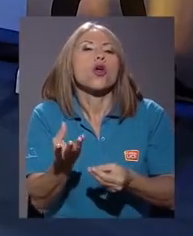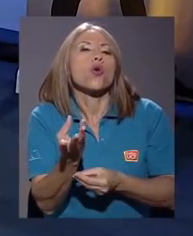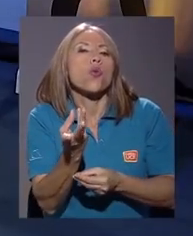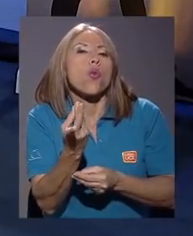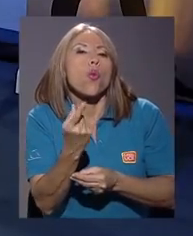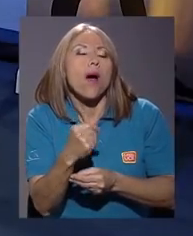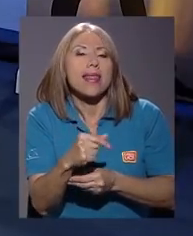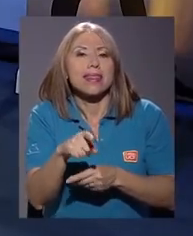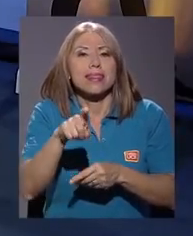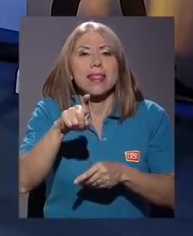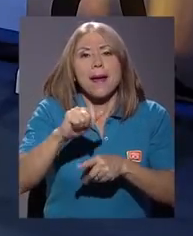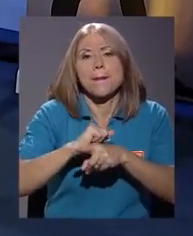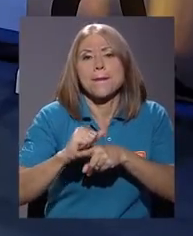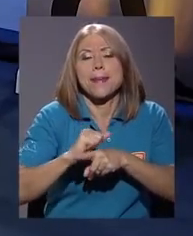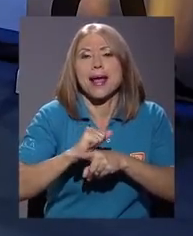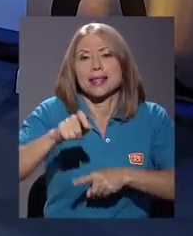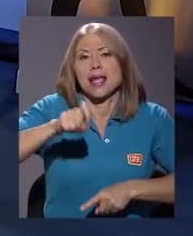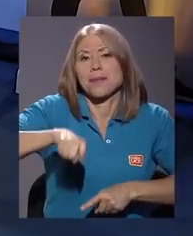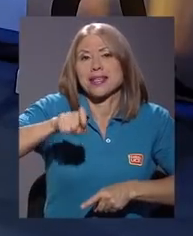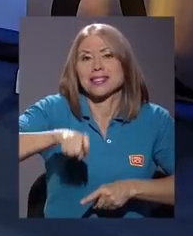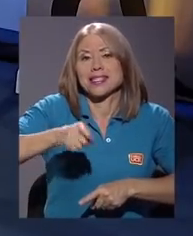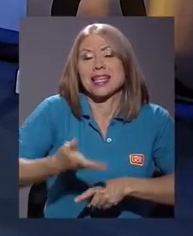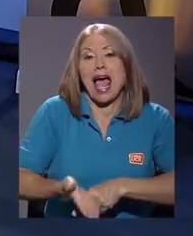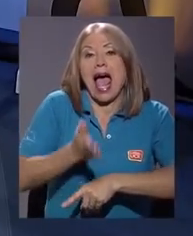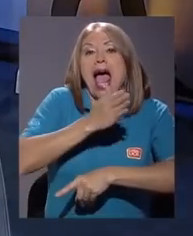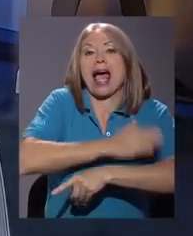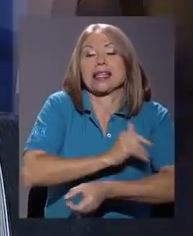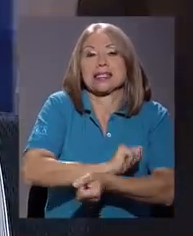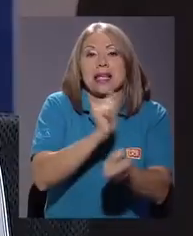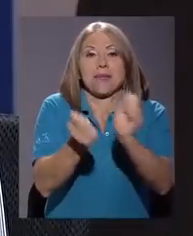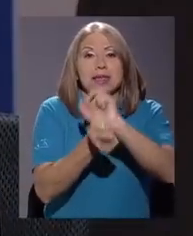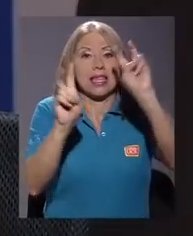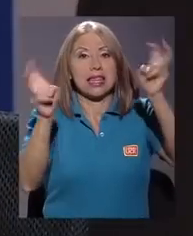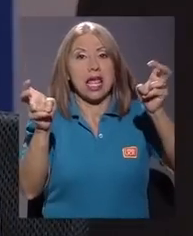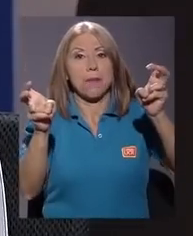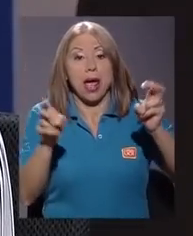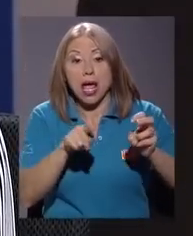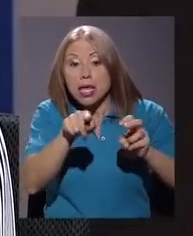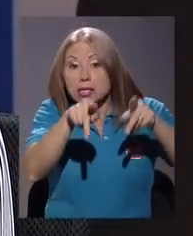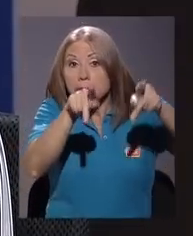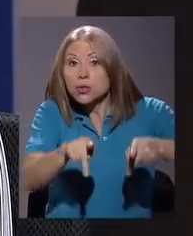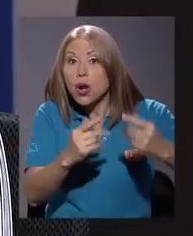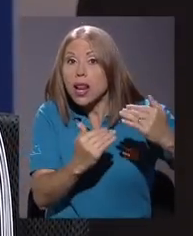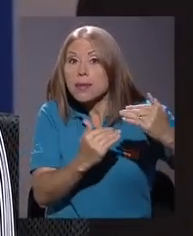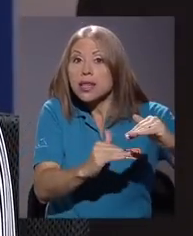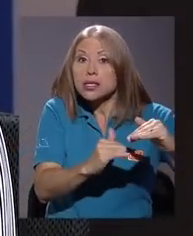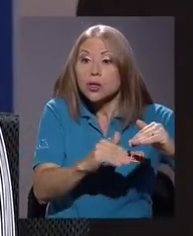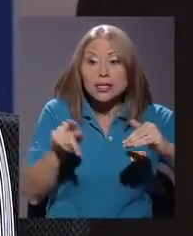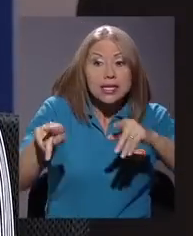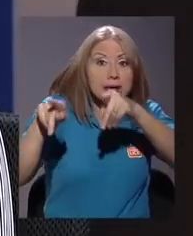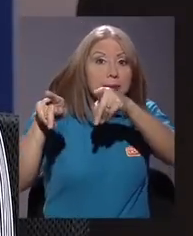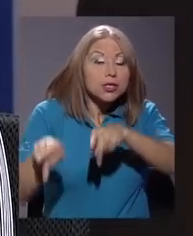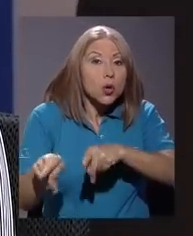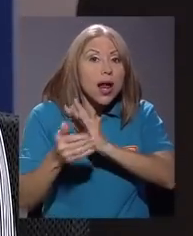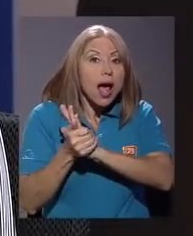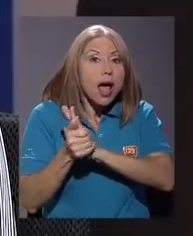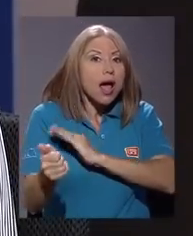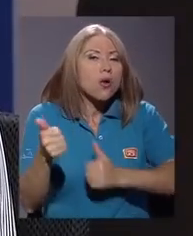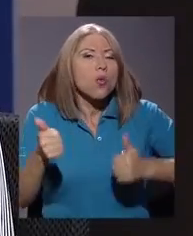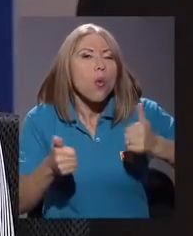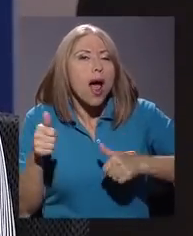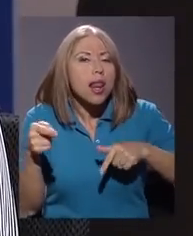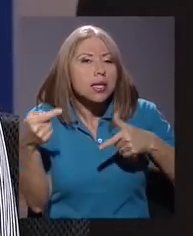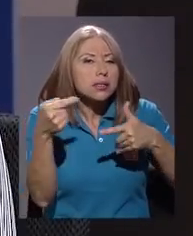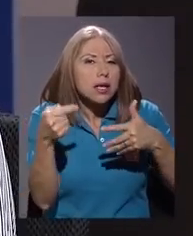eh Cuáles son las las limitaciones que esta persona tiene Cuáles son las virtudes que esta persona tiene verdad